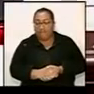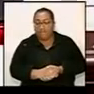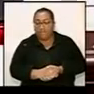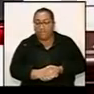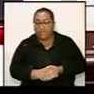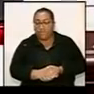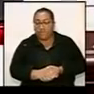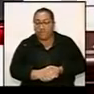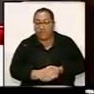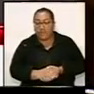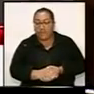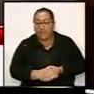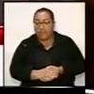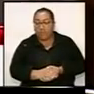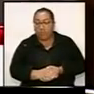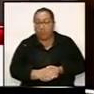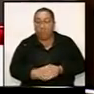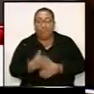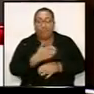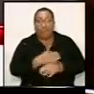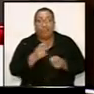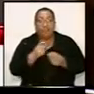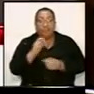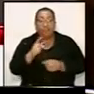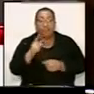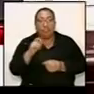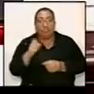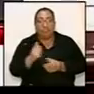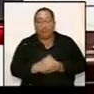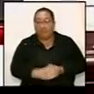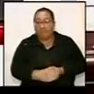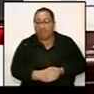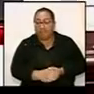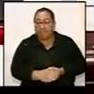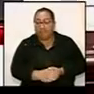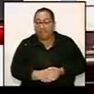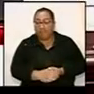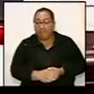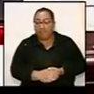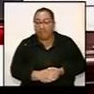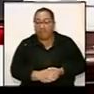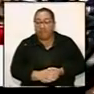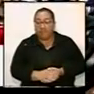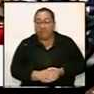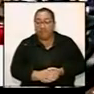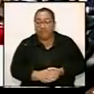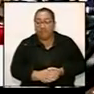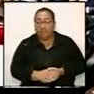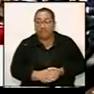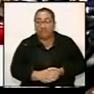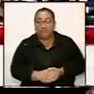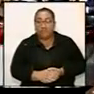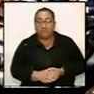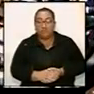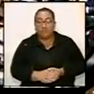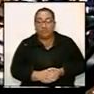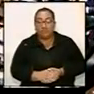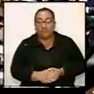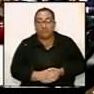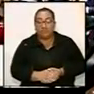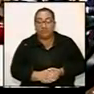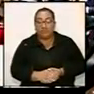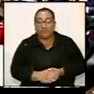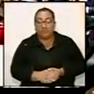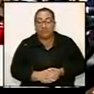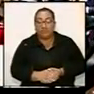Tiempo adicional. Pide una interrupción a congresista Schaefer. Congresista Schaefer tiene la interrupción. ¿Usted? Gracias, presidente. Gracias,